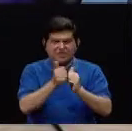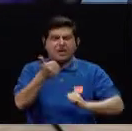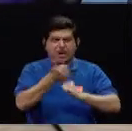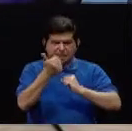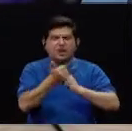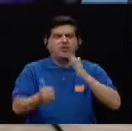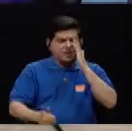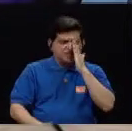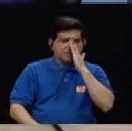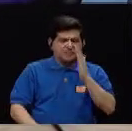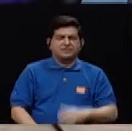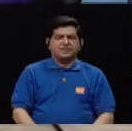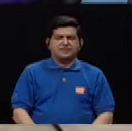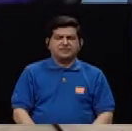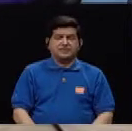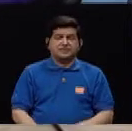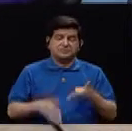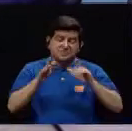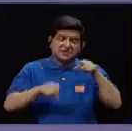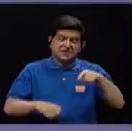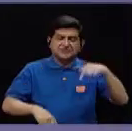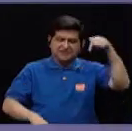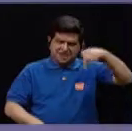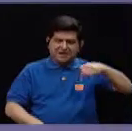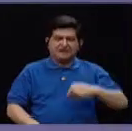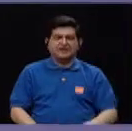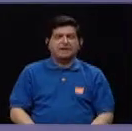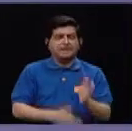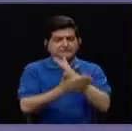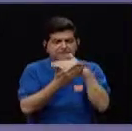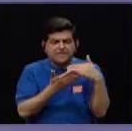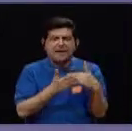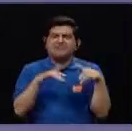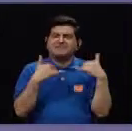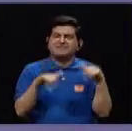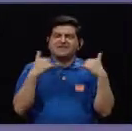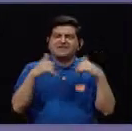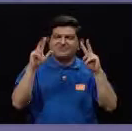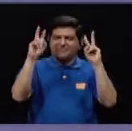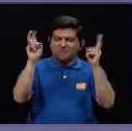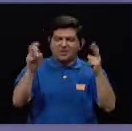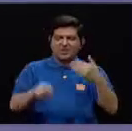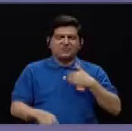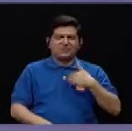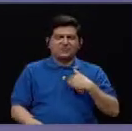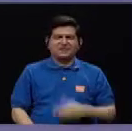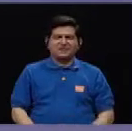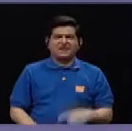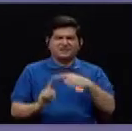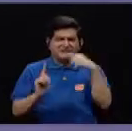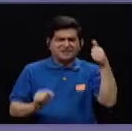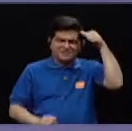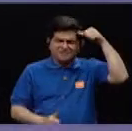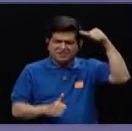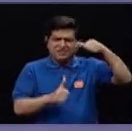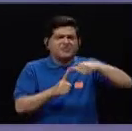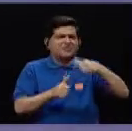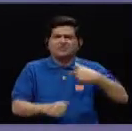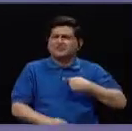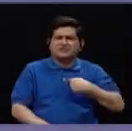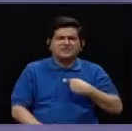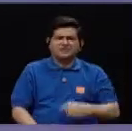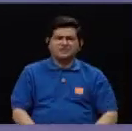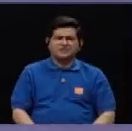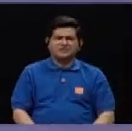además apoyada por mi mamá hasta cuando estuvo. Y era parte de un juego que lo tuve desde que tengo memoria.